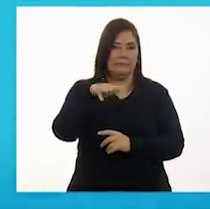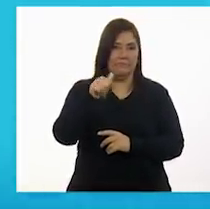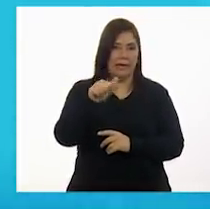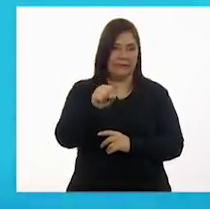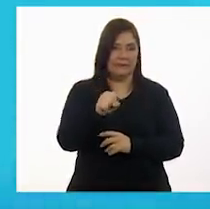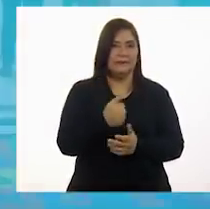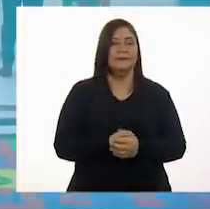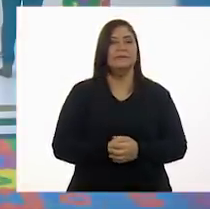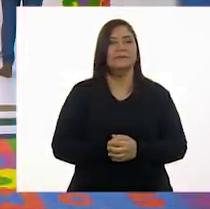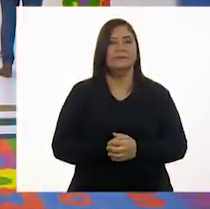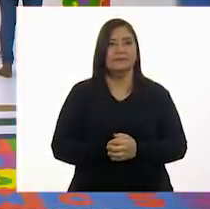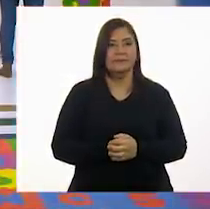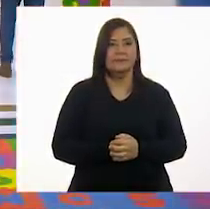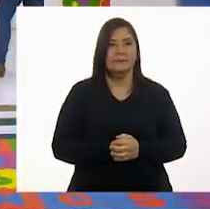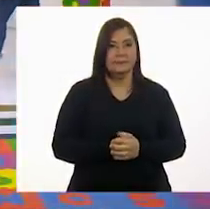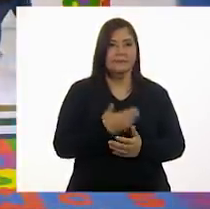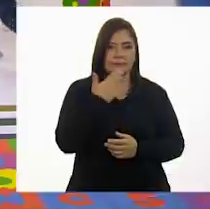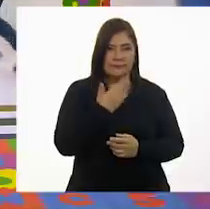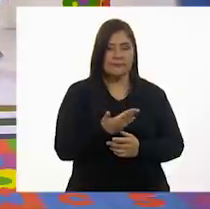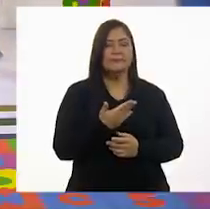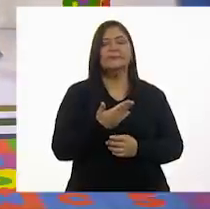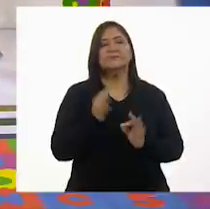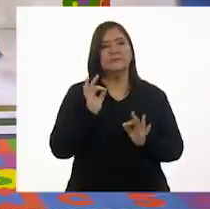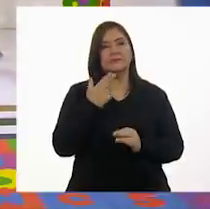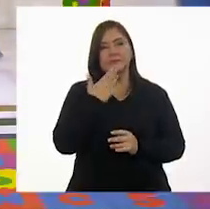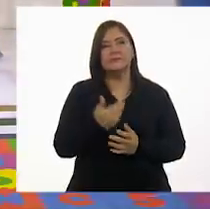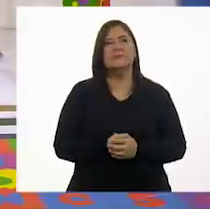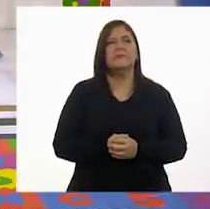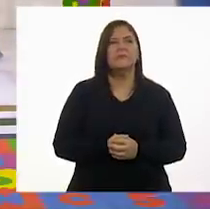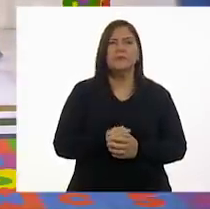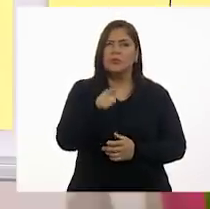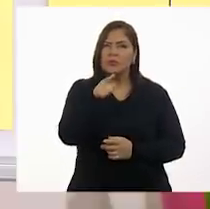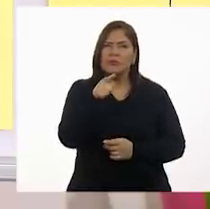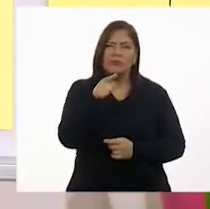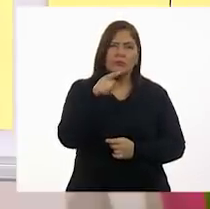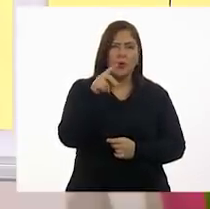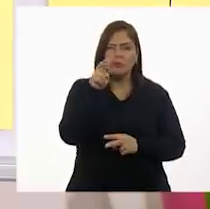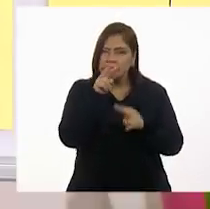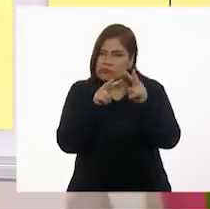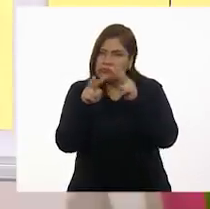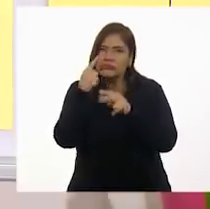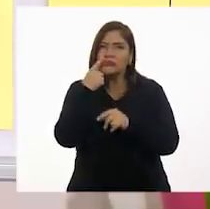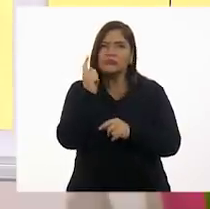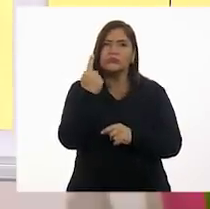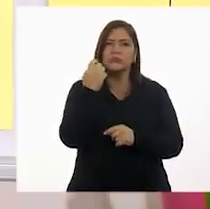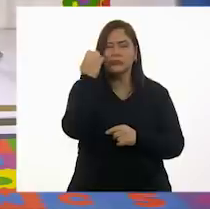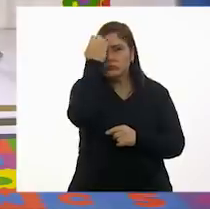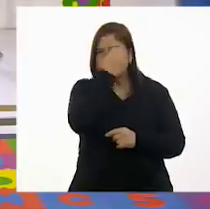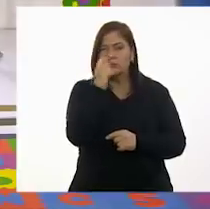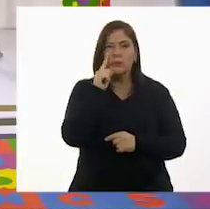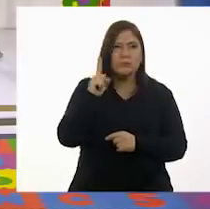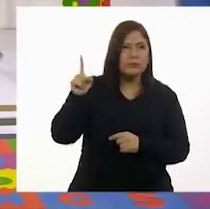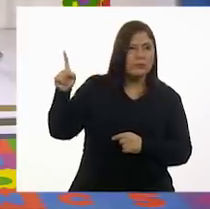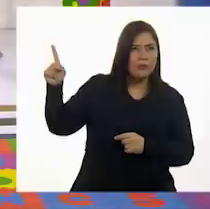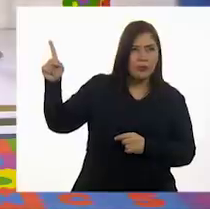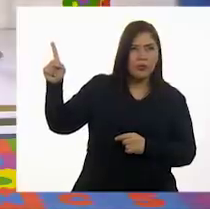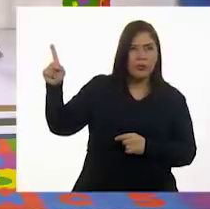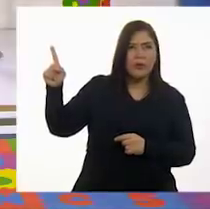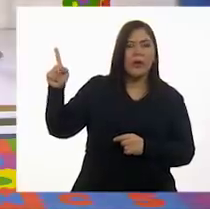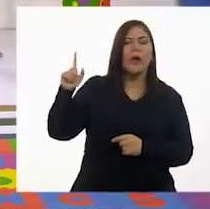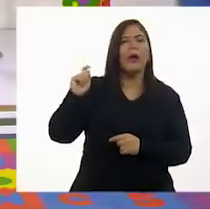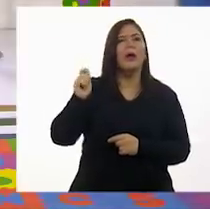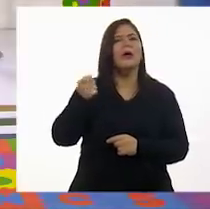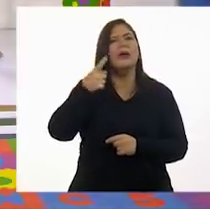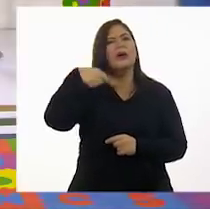bien. Muy bien. ¿Qué puedes observar en lo que hemos hecho hasta ahorita? Hay un dato muy importante porque